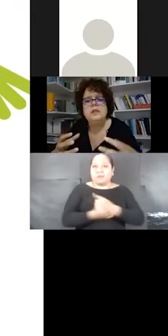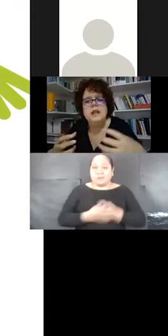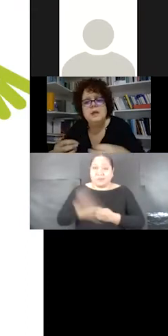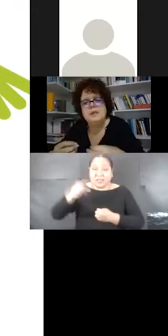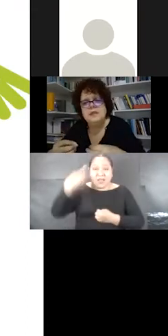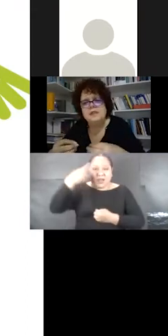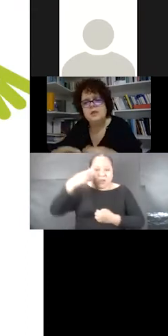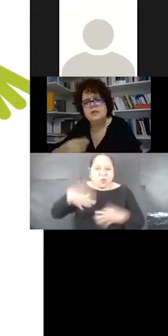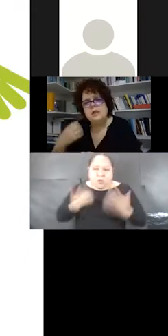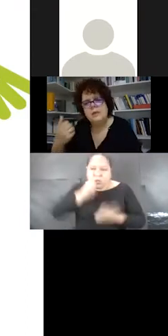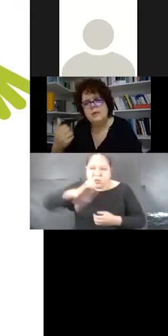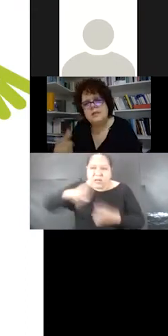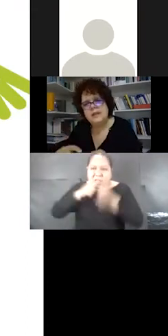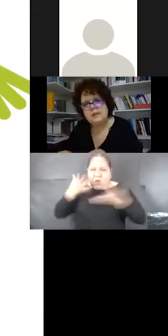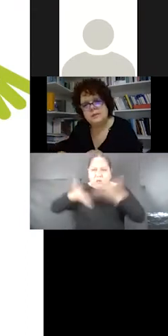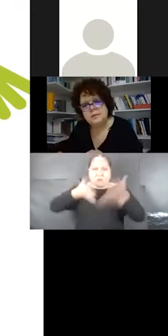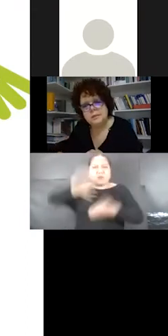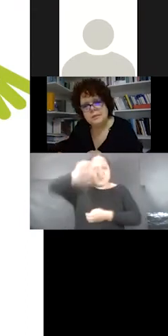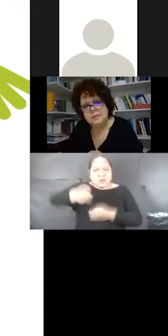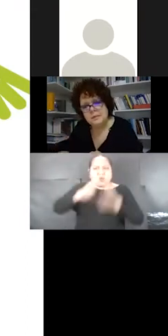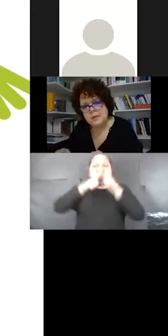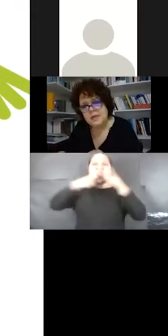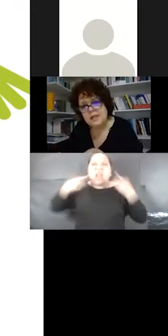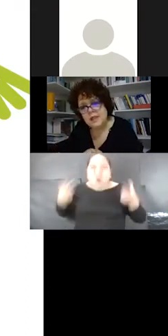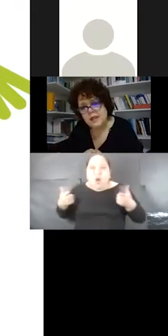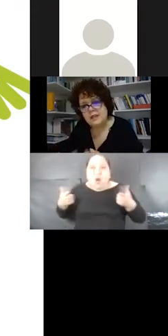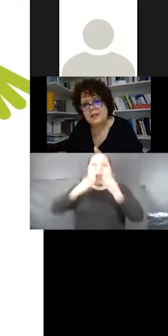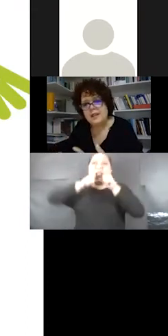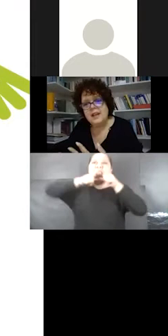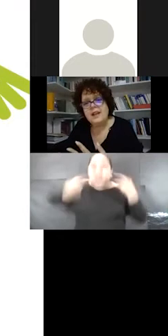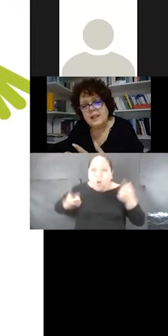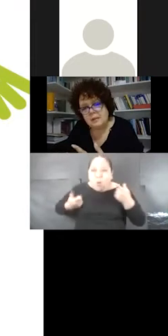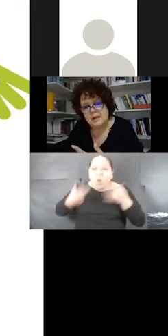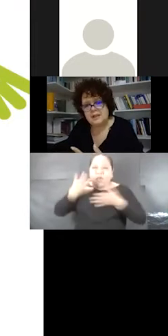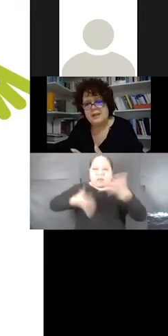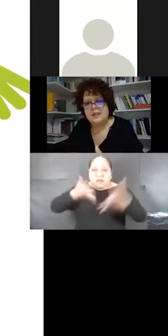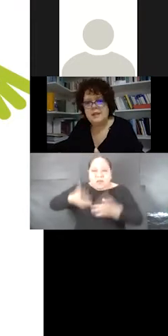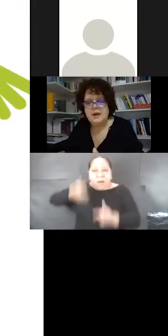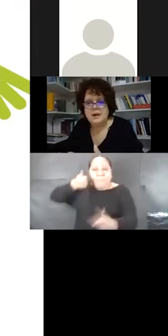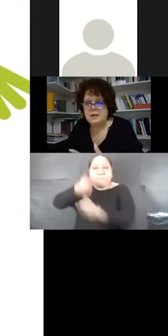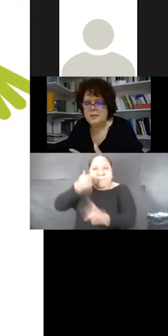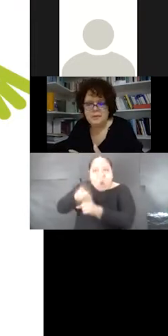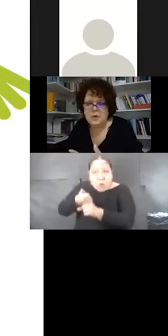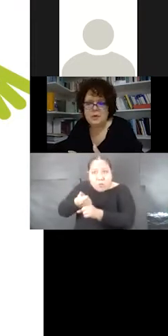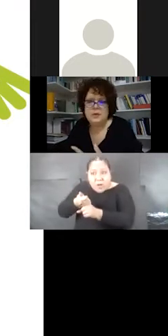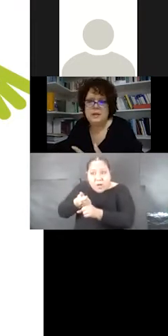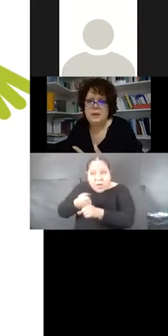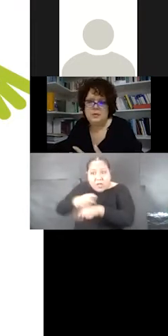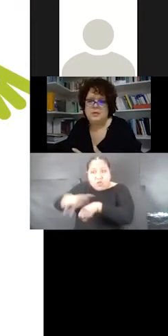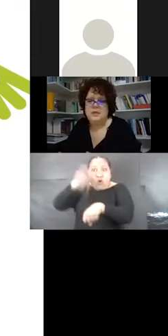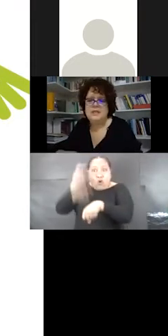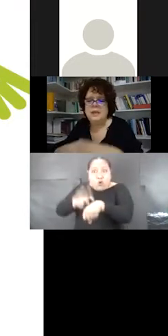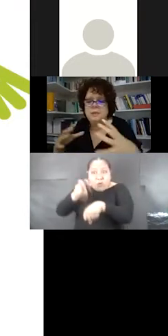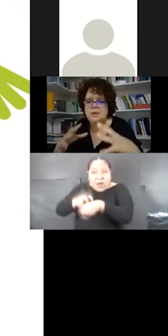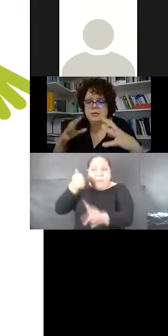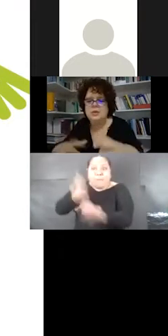decir que la lengua de señas es una lengua de señas originaria, nativa oriunda del Perú. O